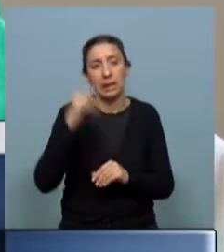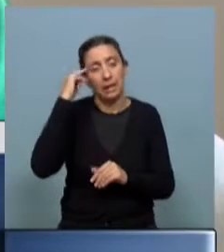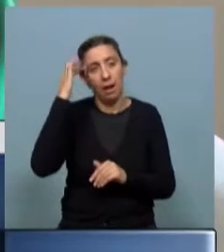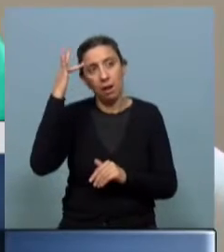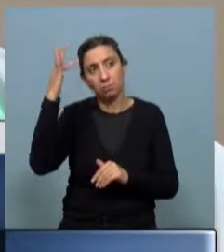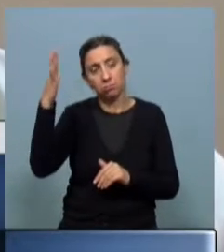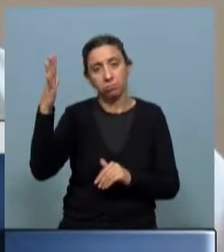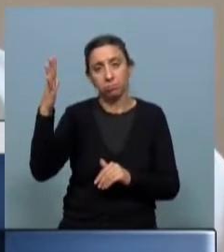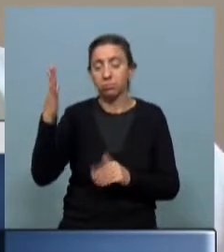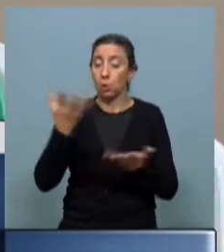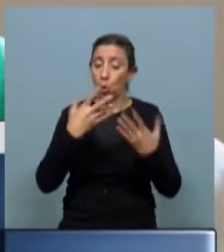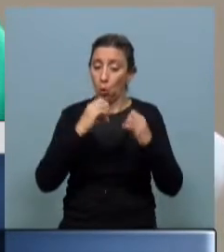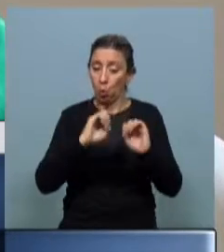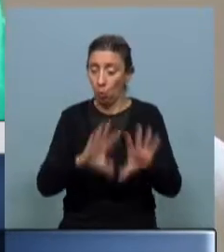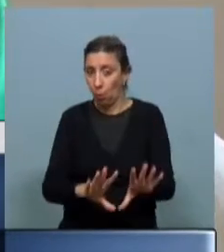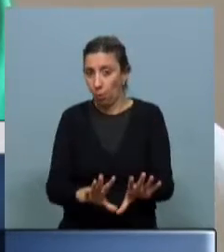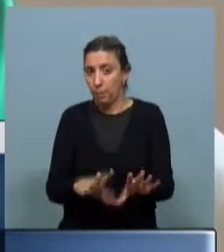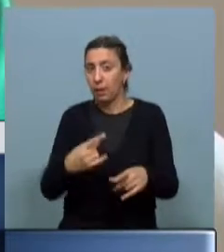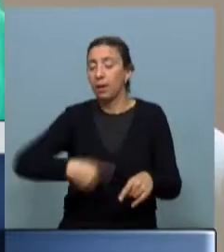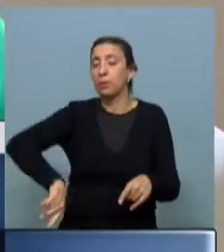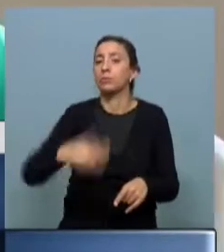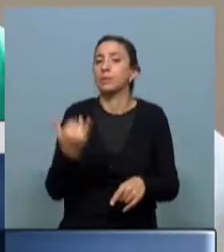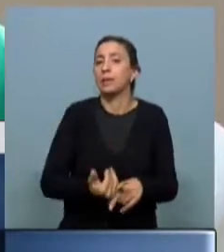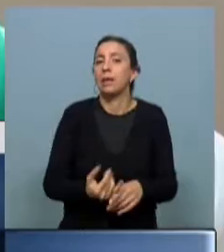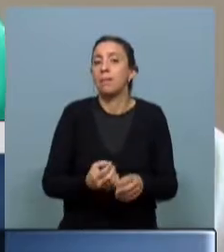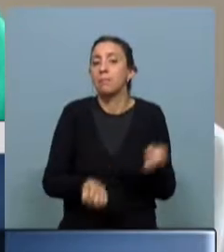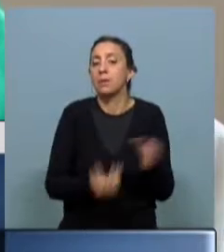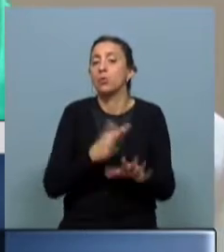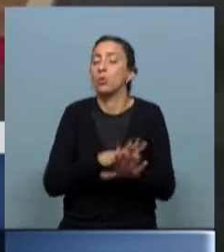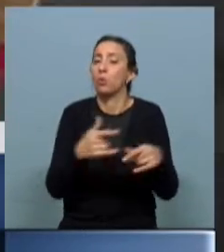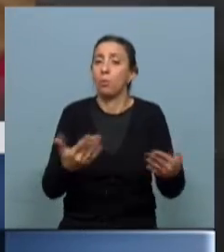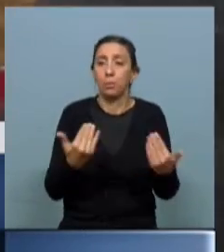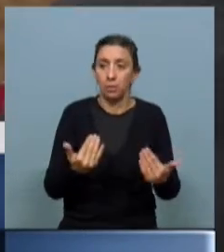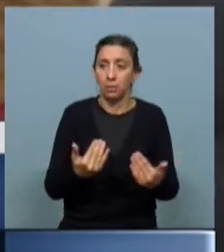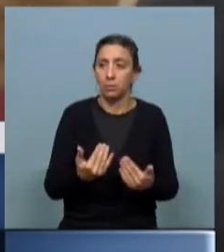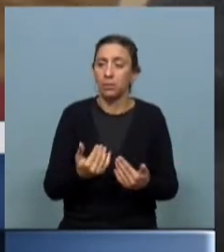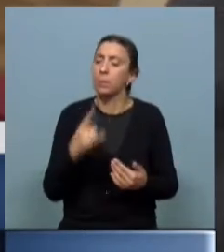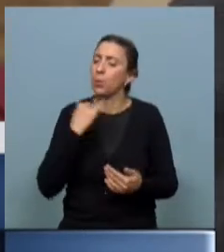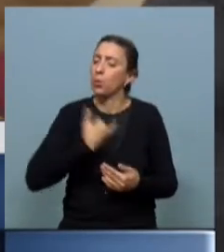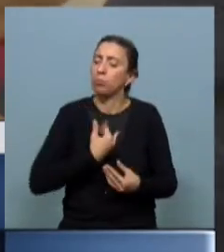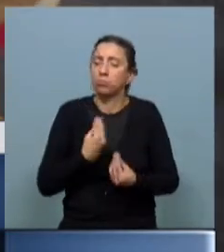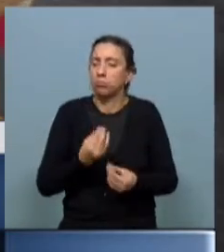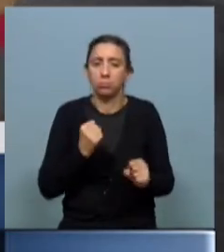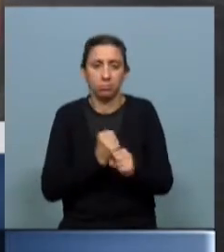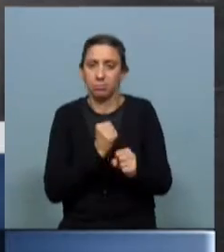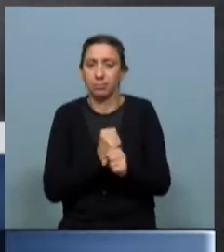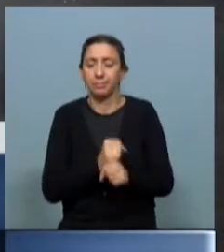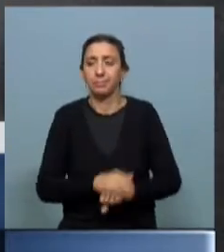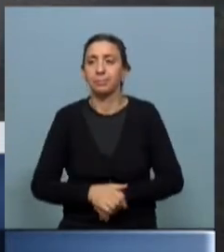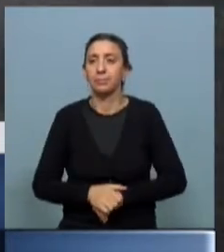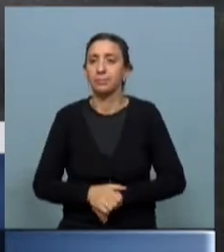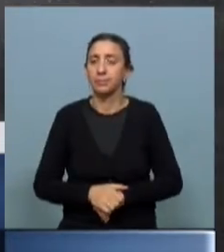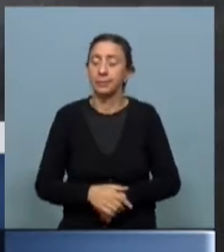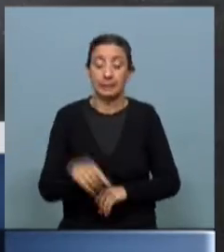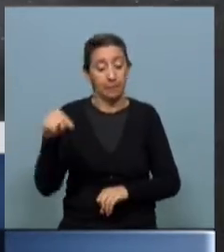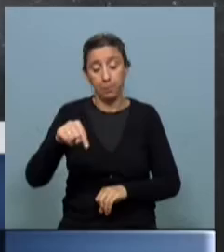imaginarse y empezar a ver lo que tenemos y empezar a fabricar todo lo que podemos hacer. Cristian, bueno, contame cómo están trabajando.